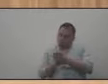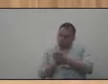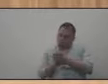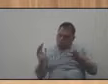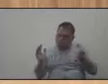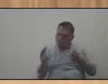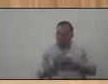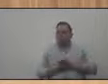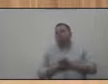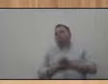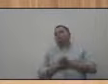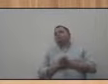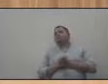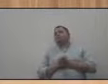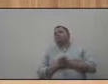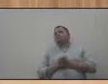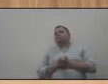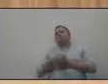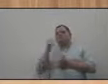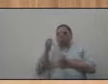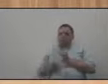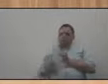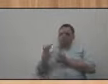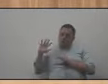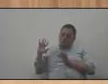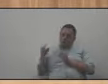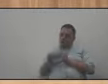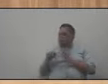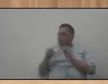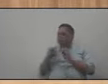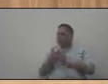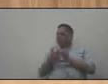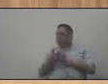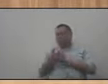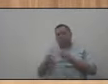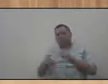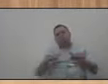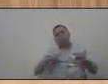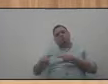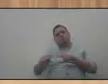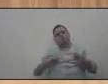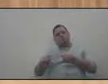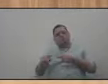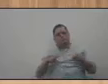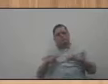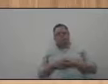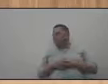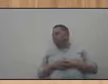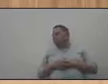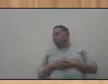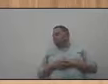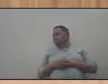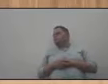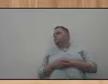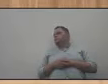esta última rendición de cuentas de nuestra administración y esperando